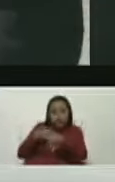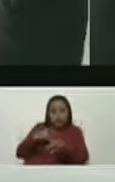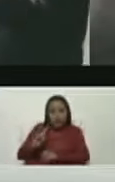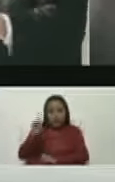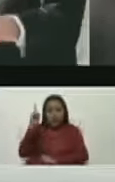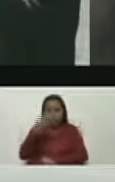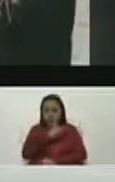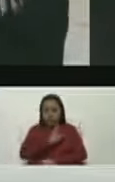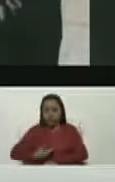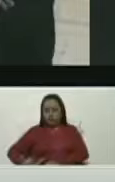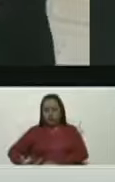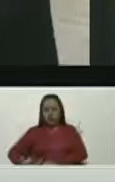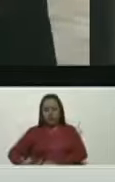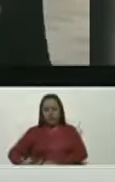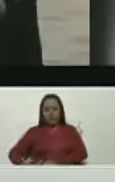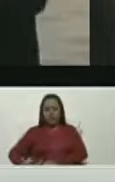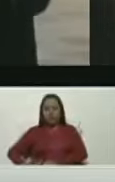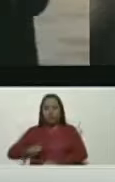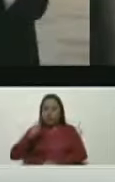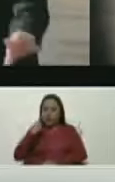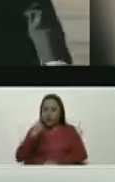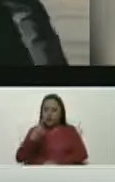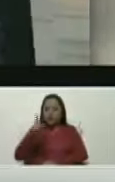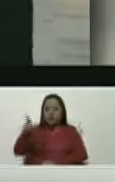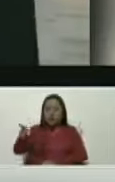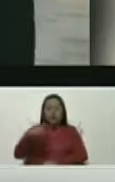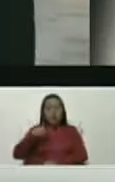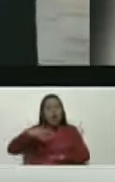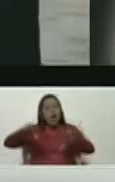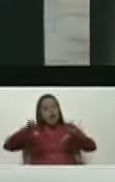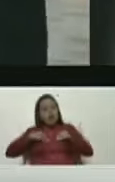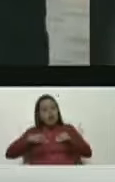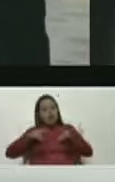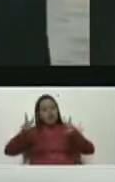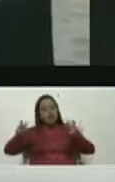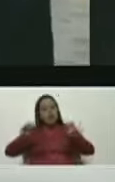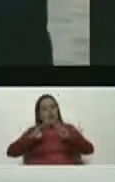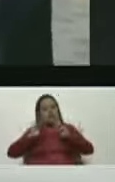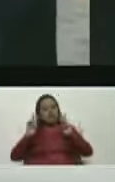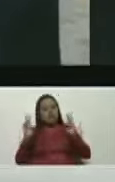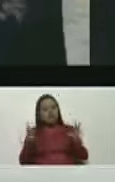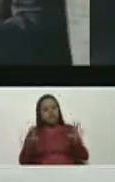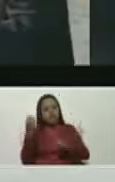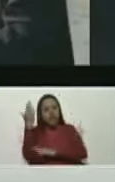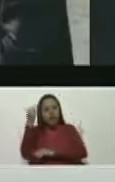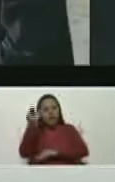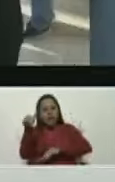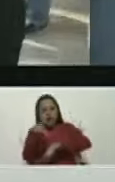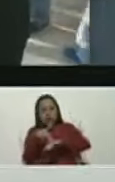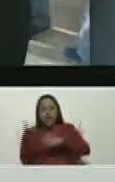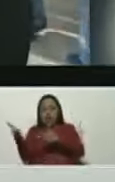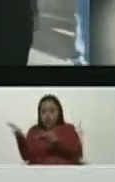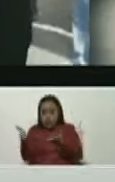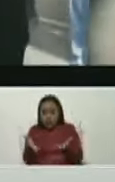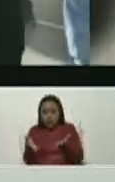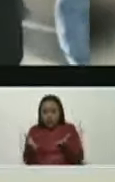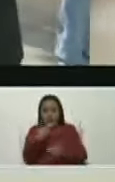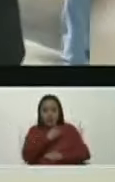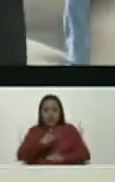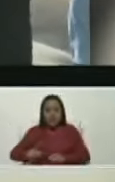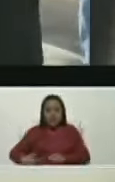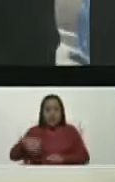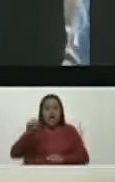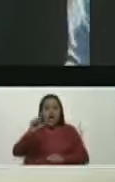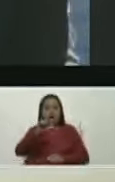banda presidencial, le dije, reconozco a esta nueva Asamblea Nacional. Y a usted, presidente Jenny Ramos